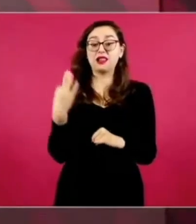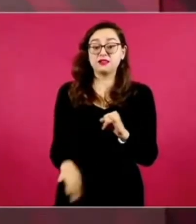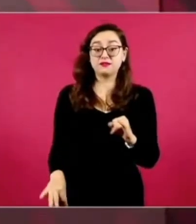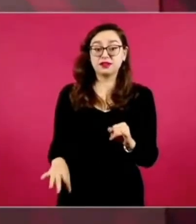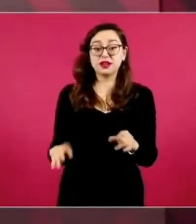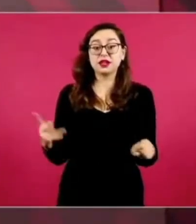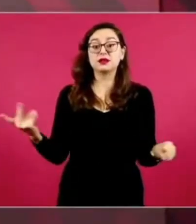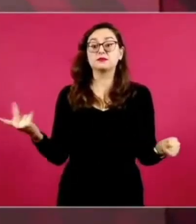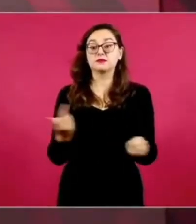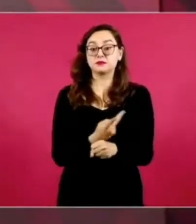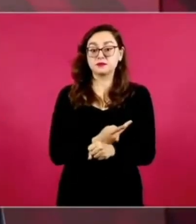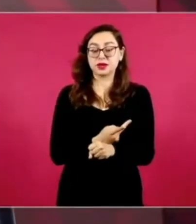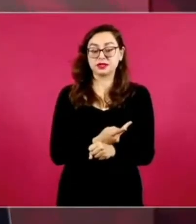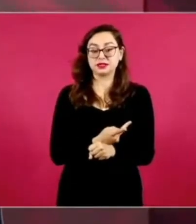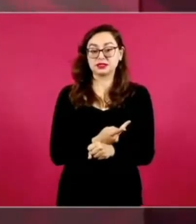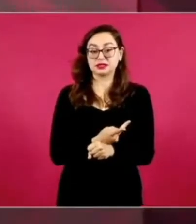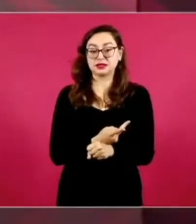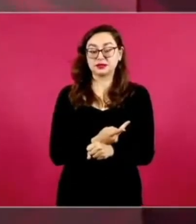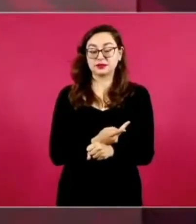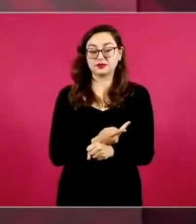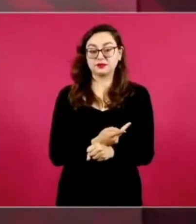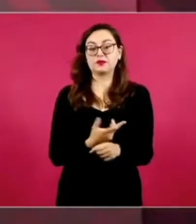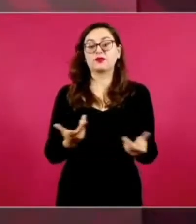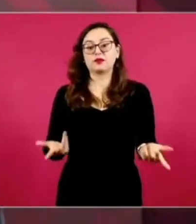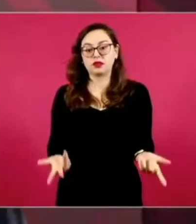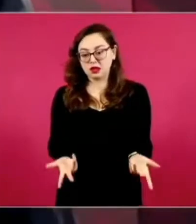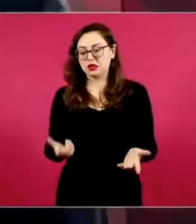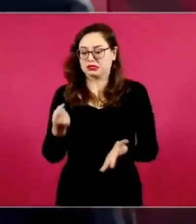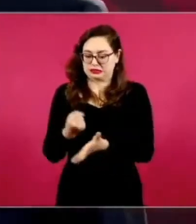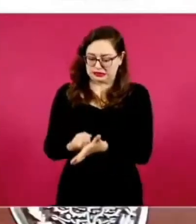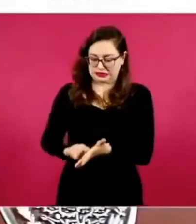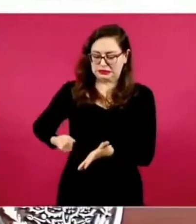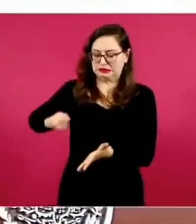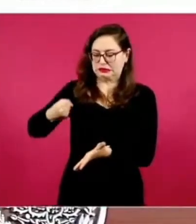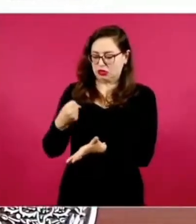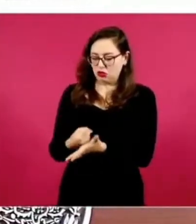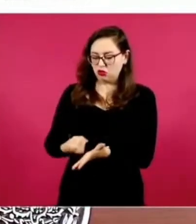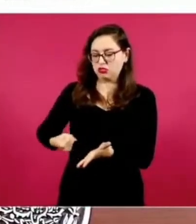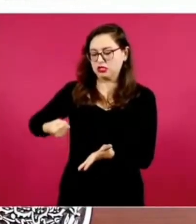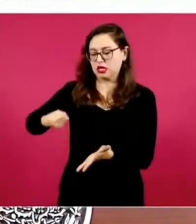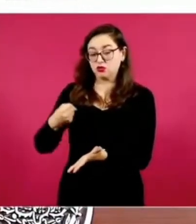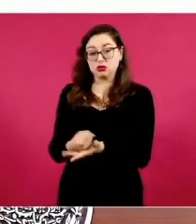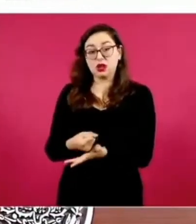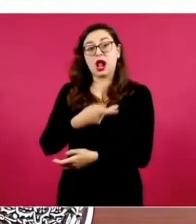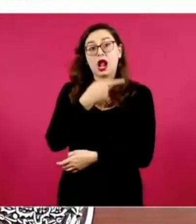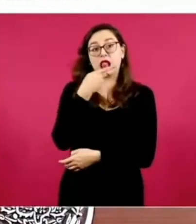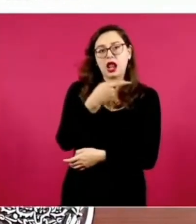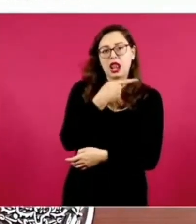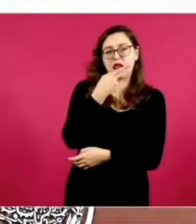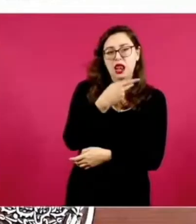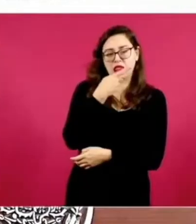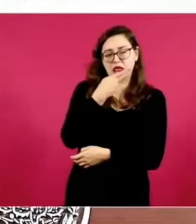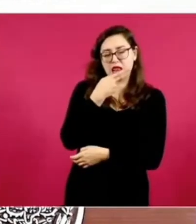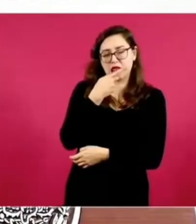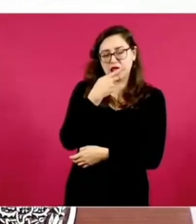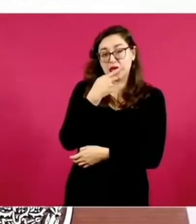solo el discurso, porque la política es pensamiento, pero fundamentalmente es acción.